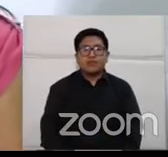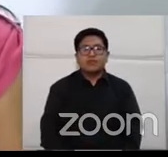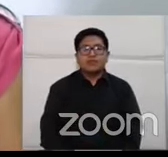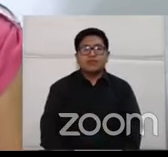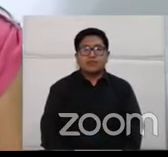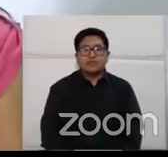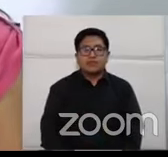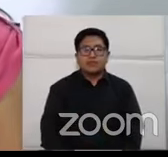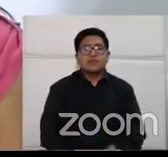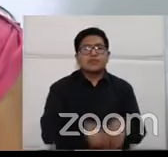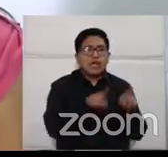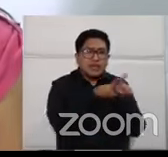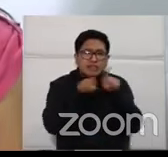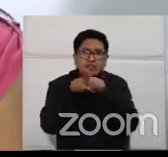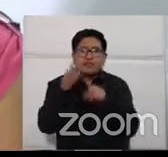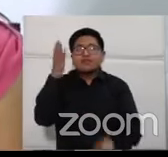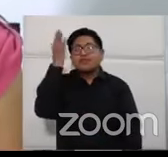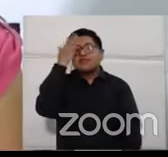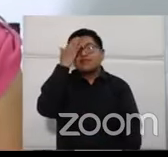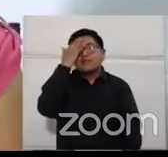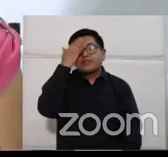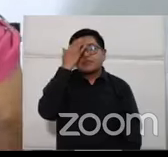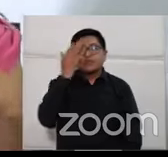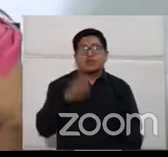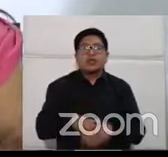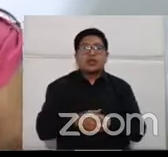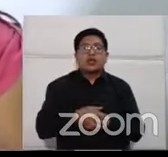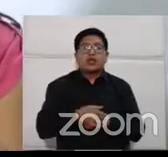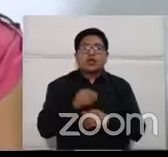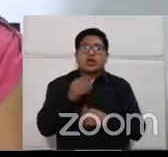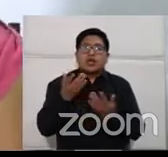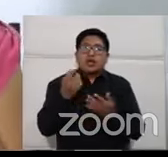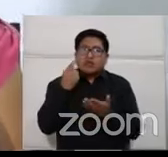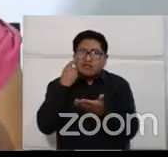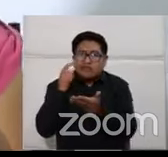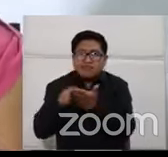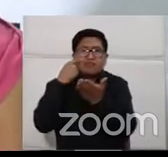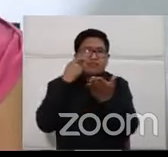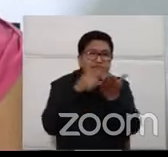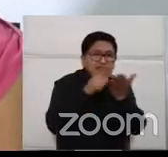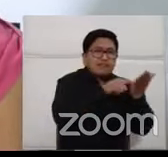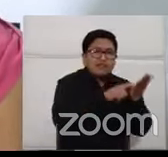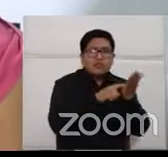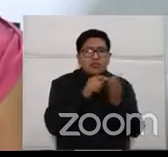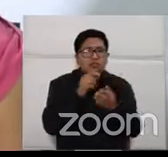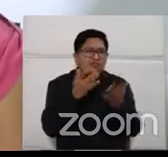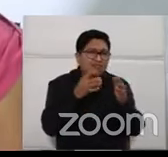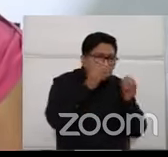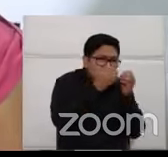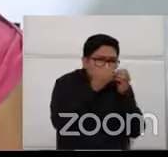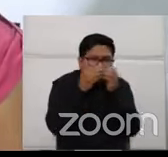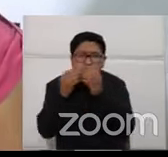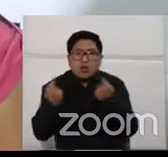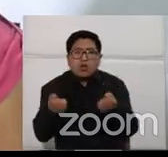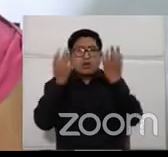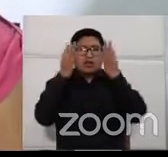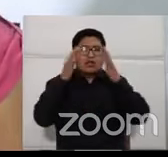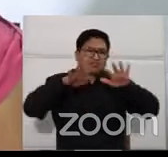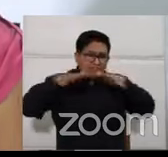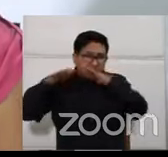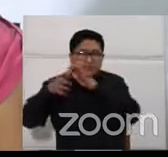se ha podido evidenciar que a pesar de estos pocos registros y estas pocas autorizaciones el ministerio de justicia